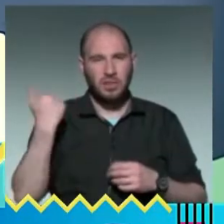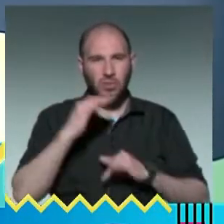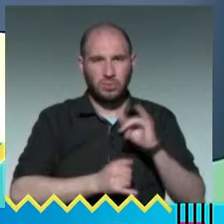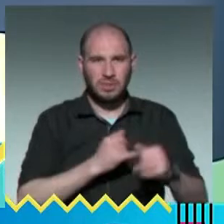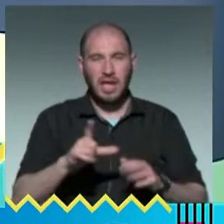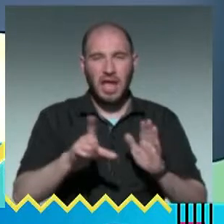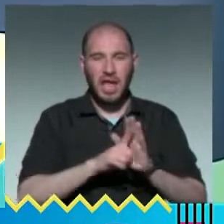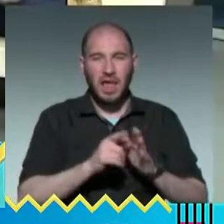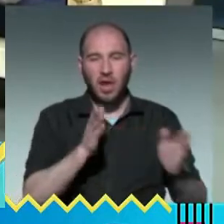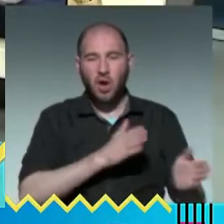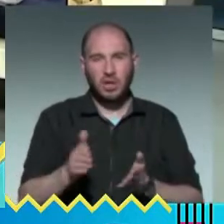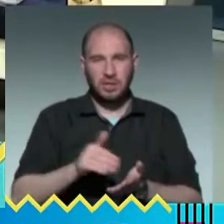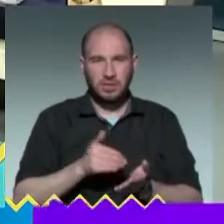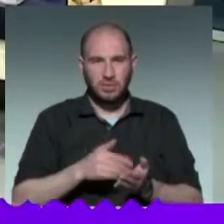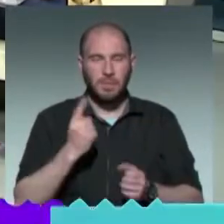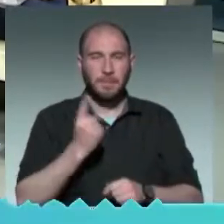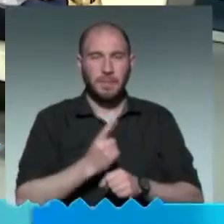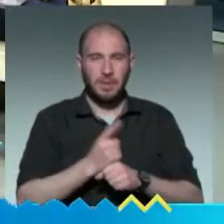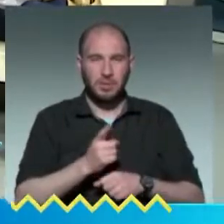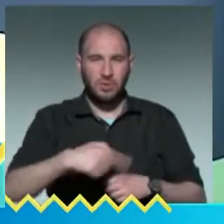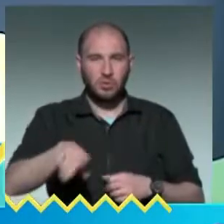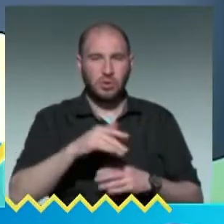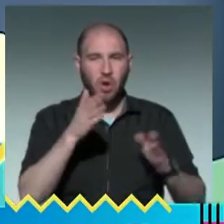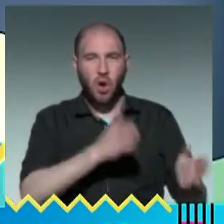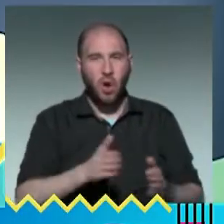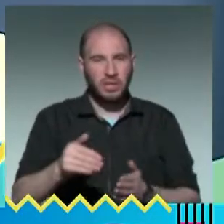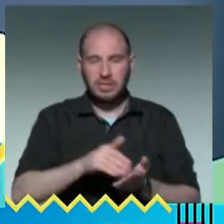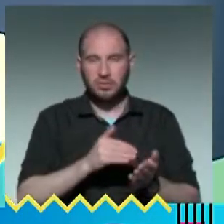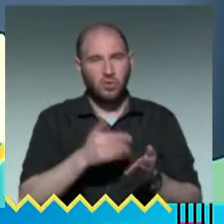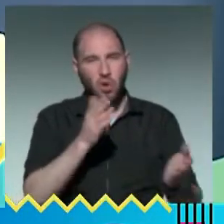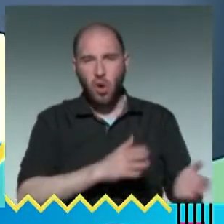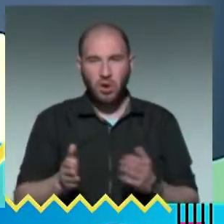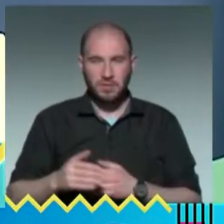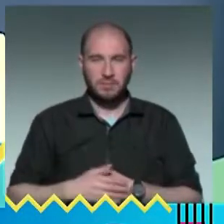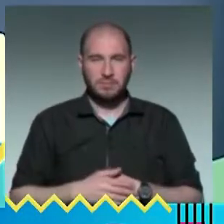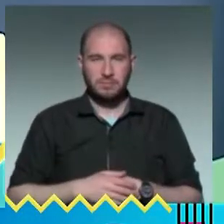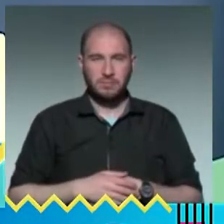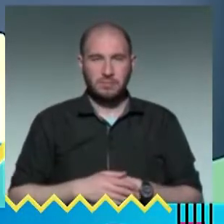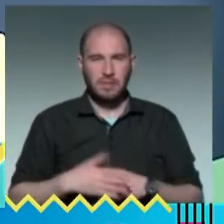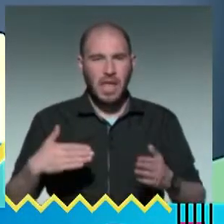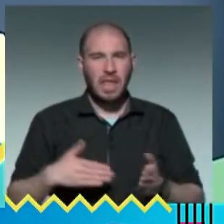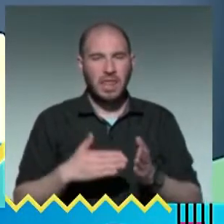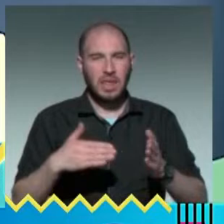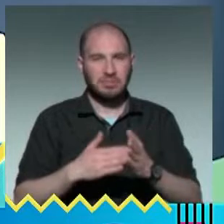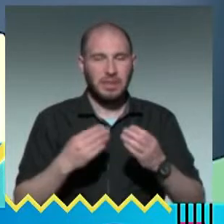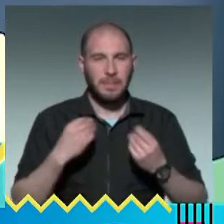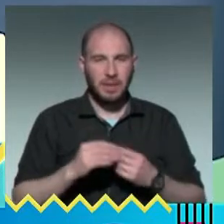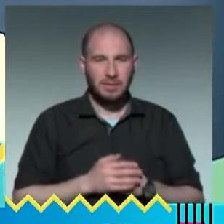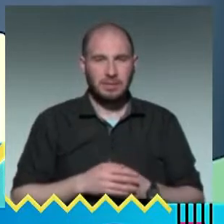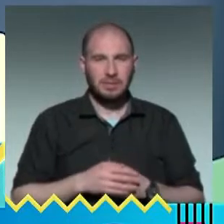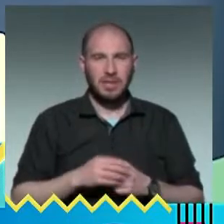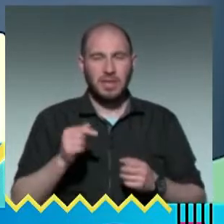que es la ley de ordenamiento territorial. Primero tenemos que ordenar el territorio, ponerle límites para